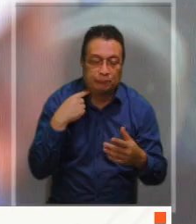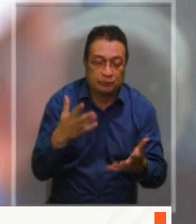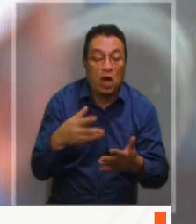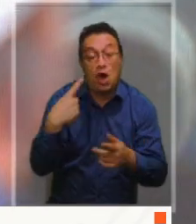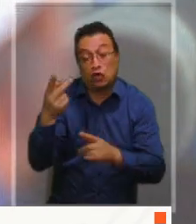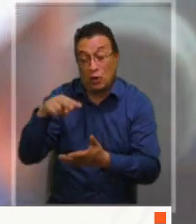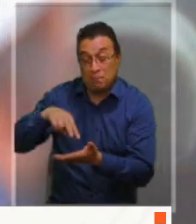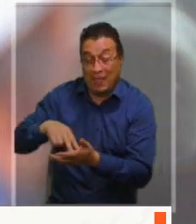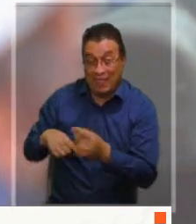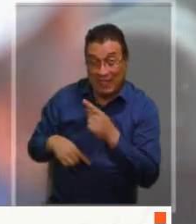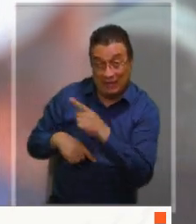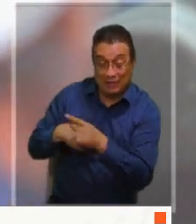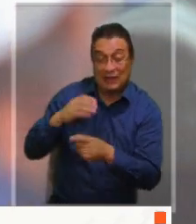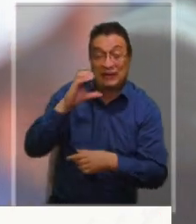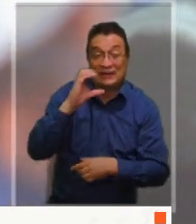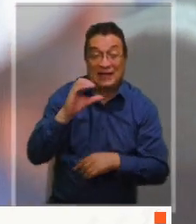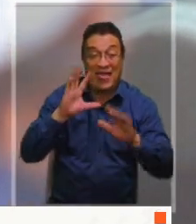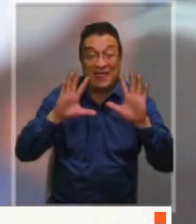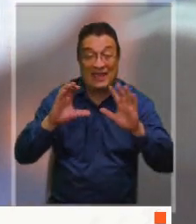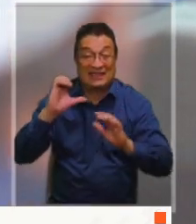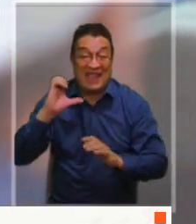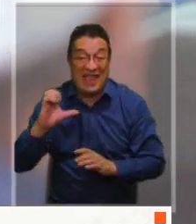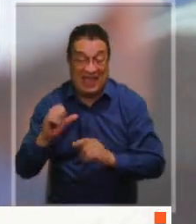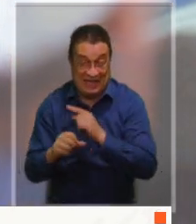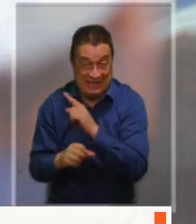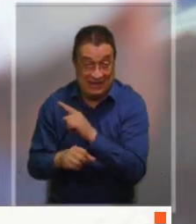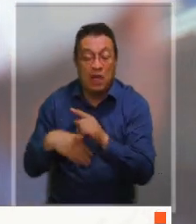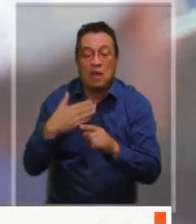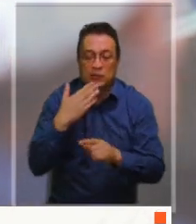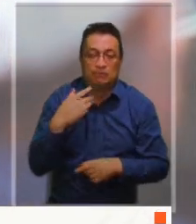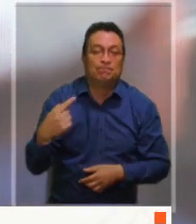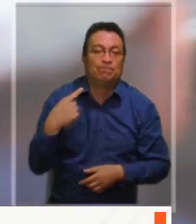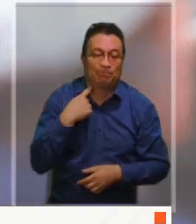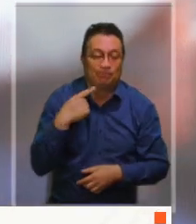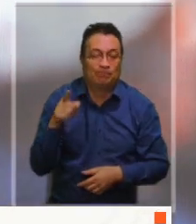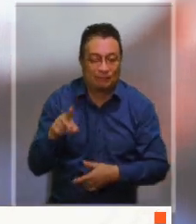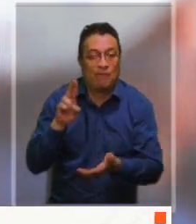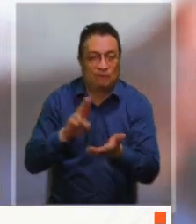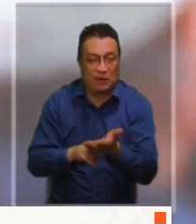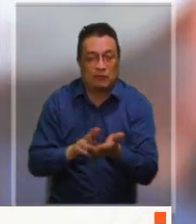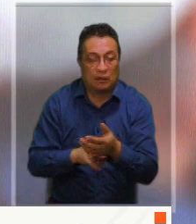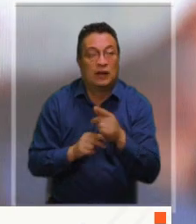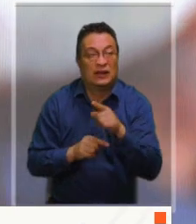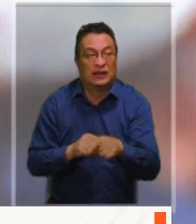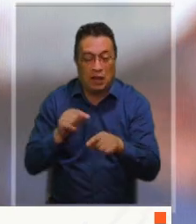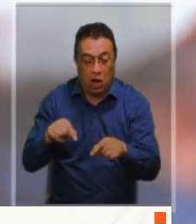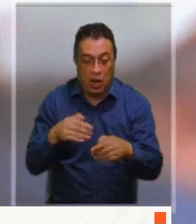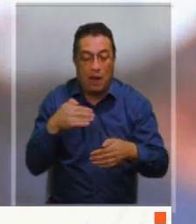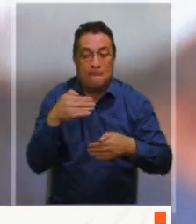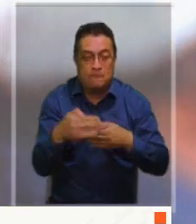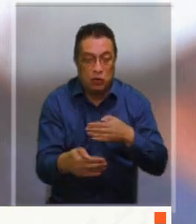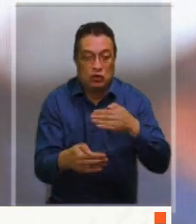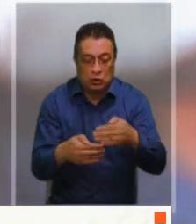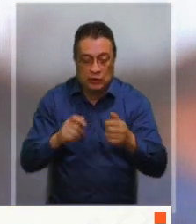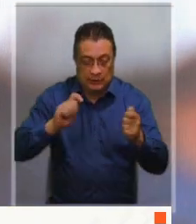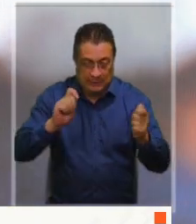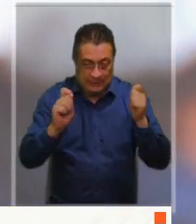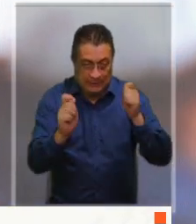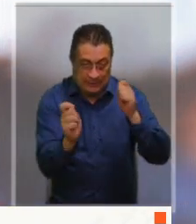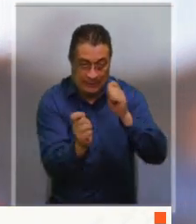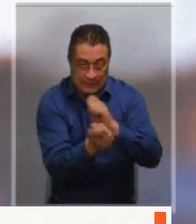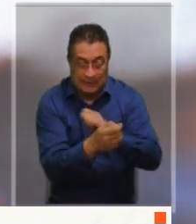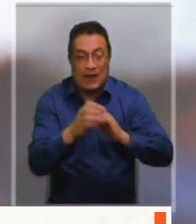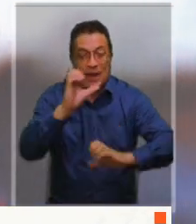paradero de la C10E, que es muy desafortunado porque efectivamente estamos en un proceso de ir reajustando